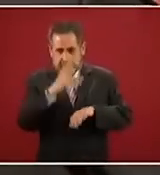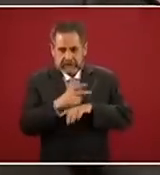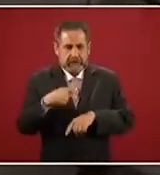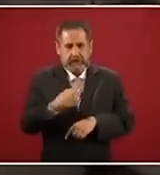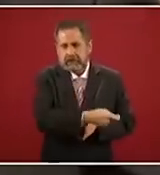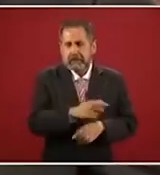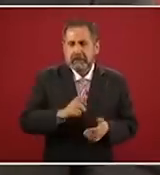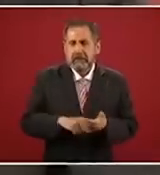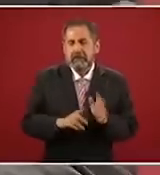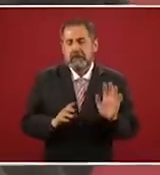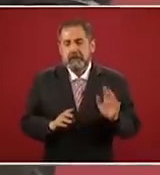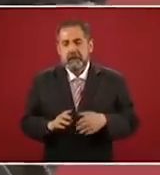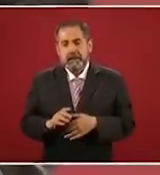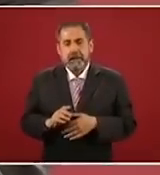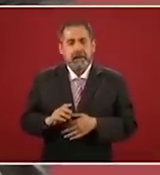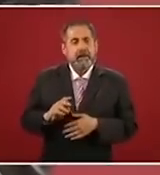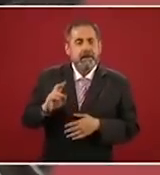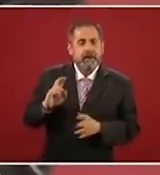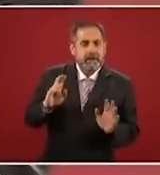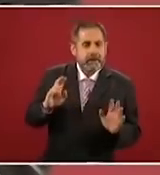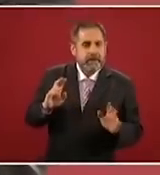Pero, pues, Porfirio ya